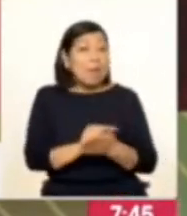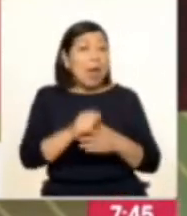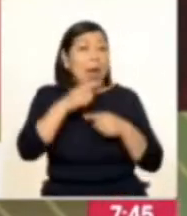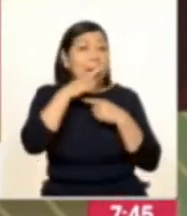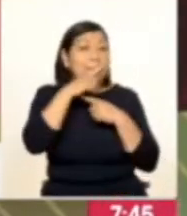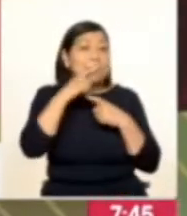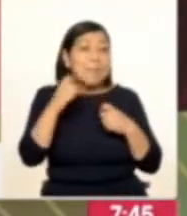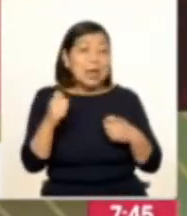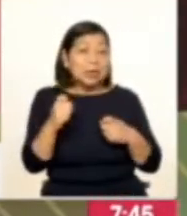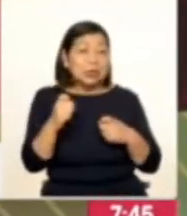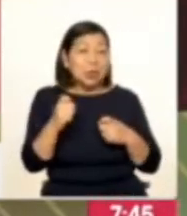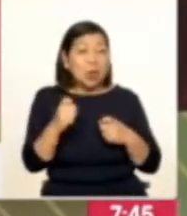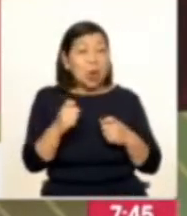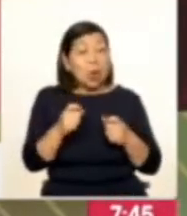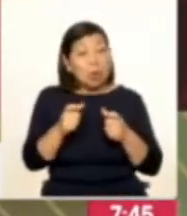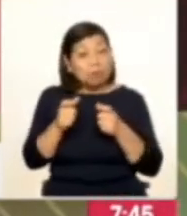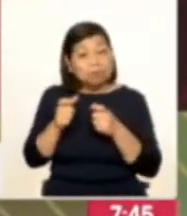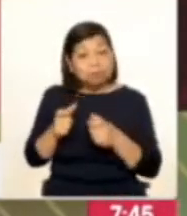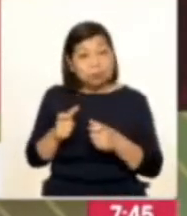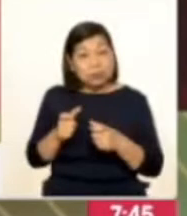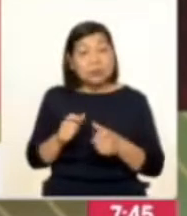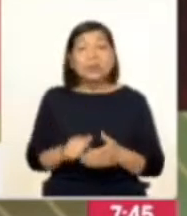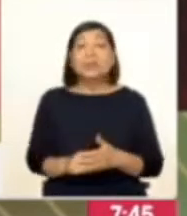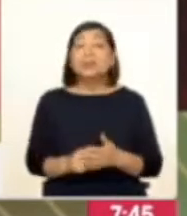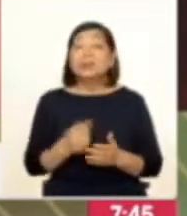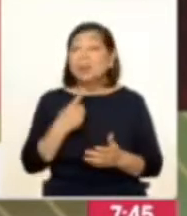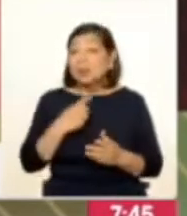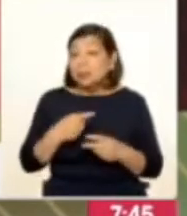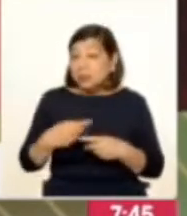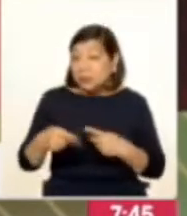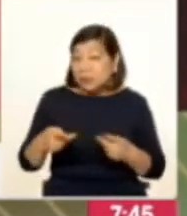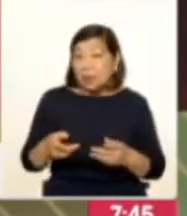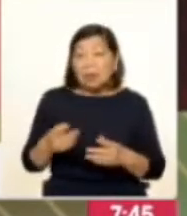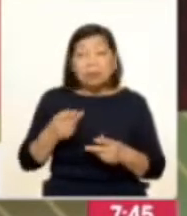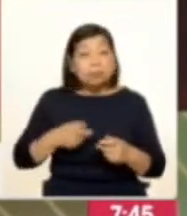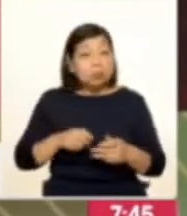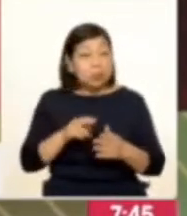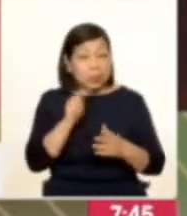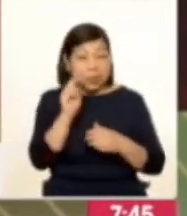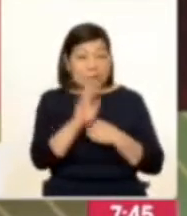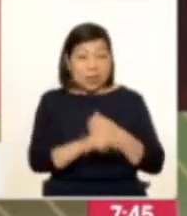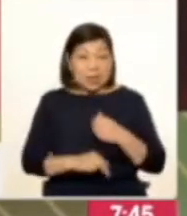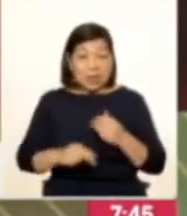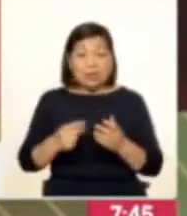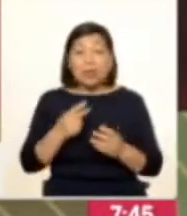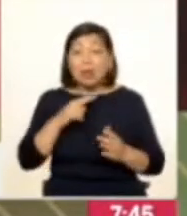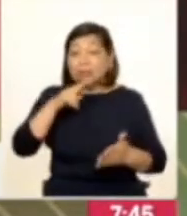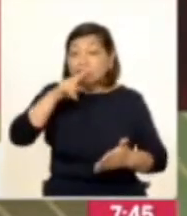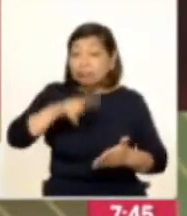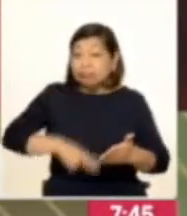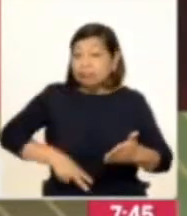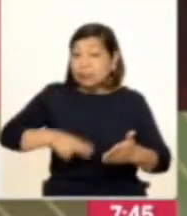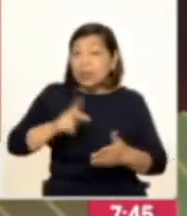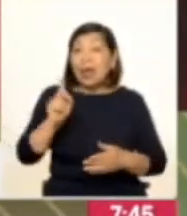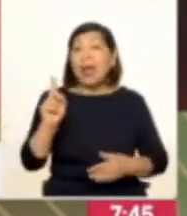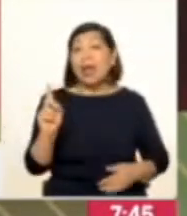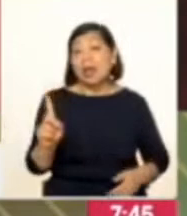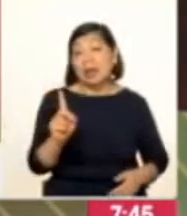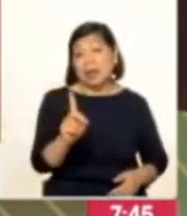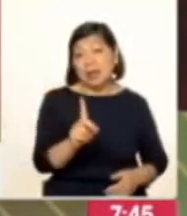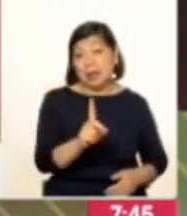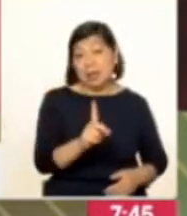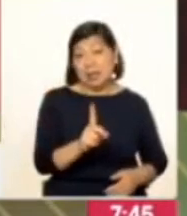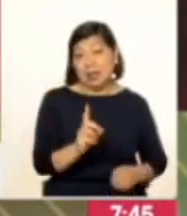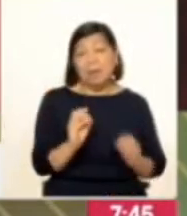la contraloría en coordinación con servir va a desplegar un mega operativo a nivel nacional para revisar cada una de